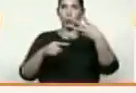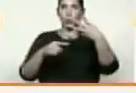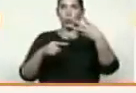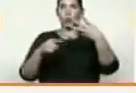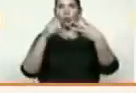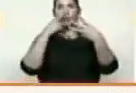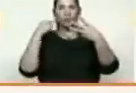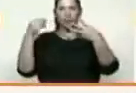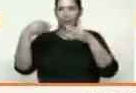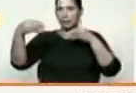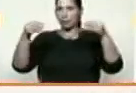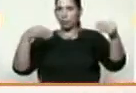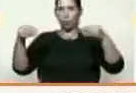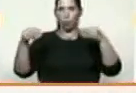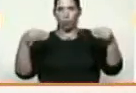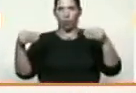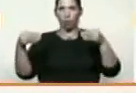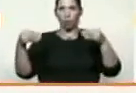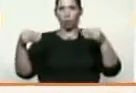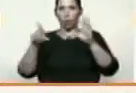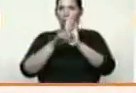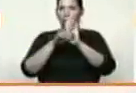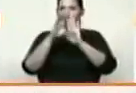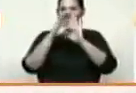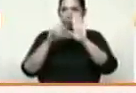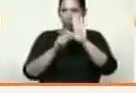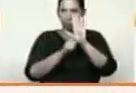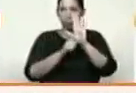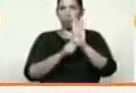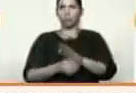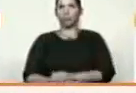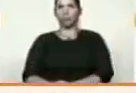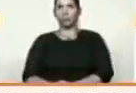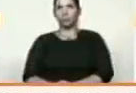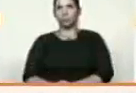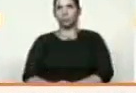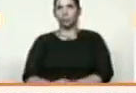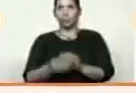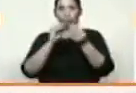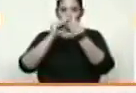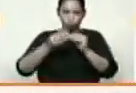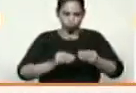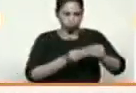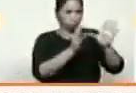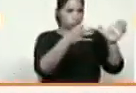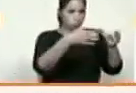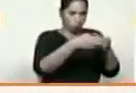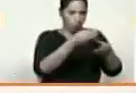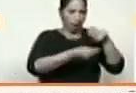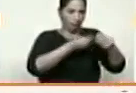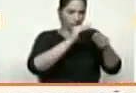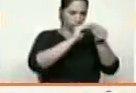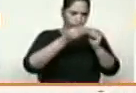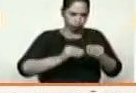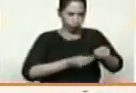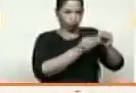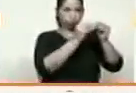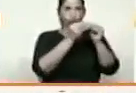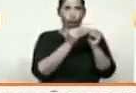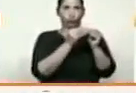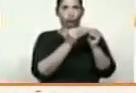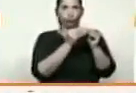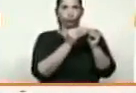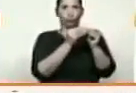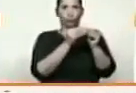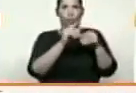francés, que es un grupo de juristas, elabora una ponencia y esa ponencia el general de